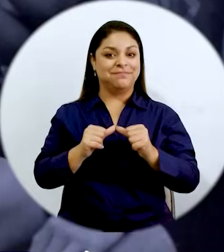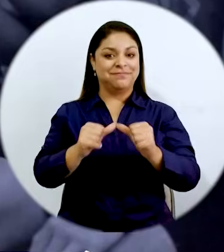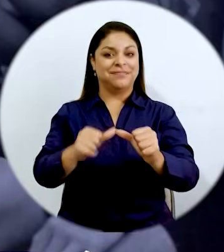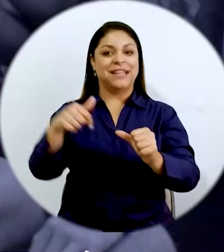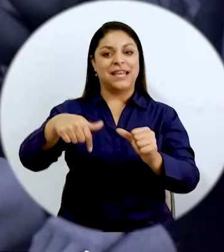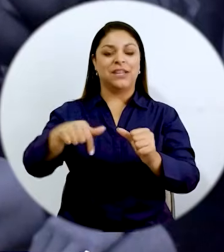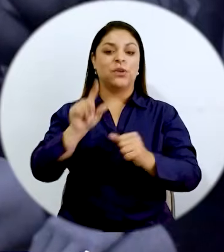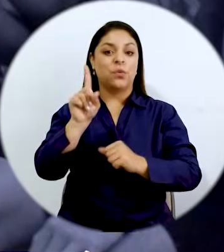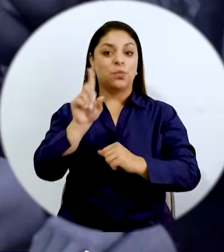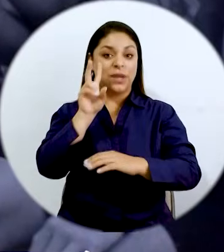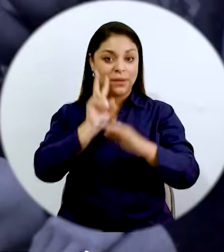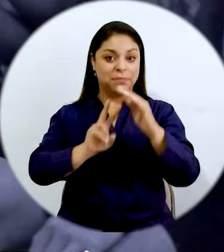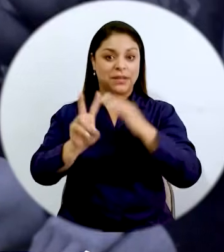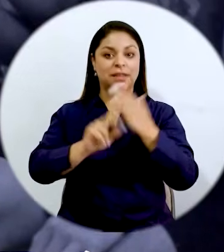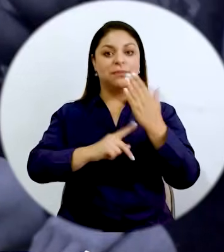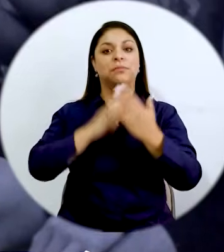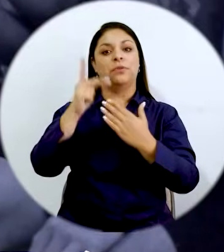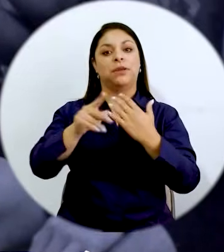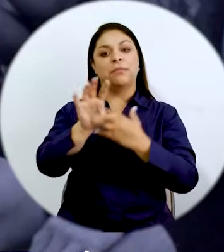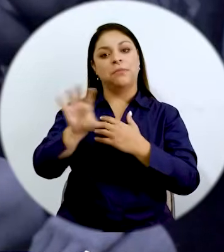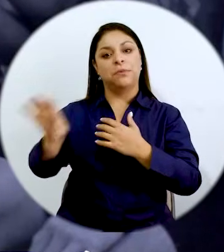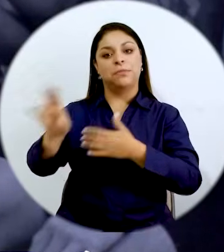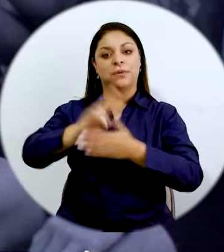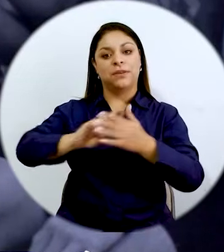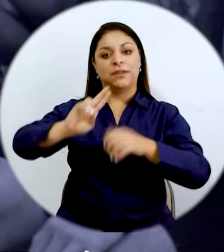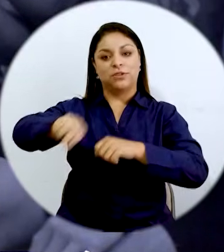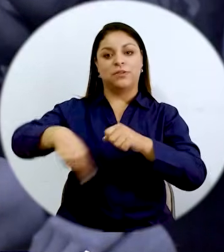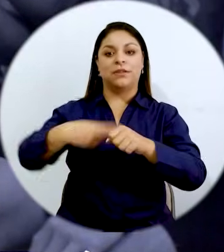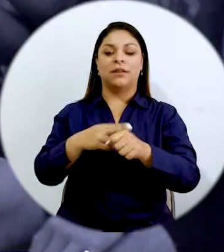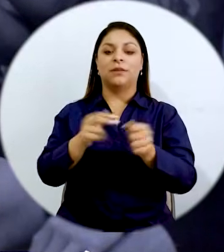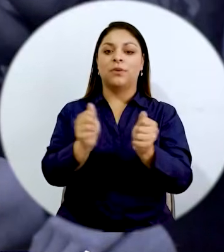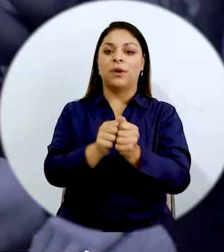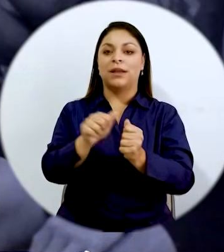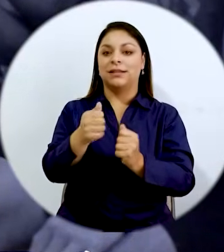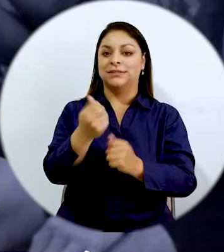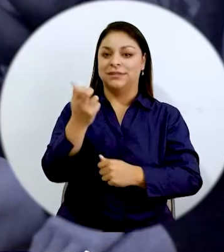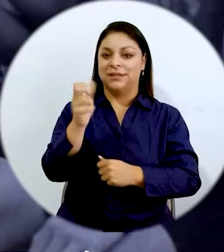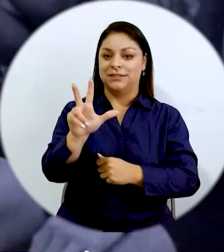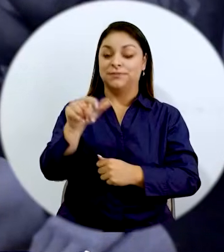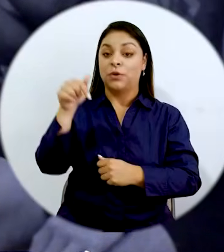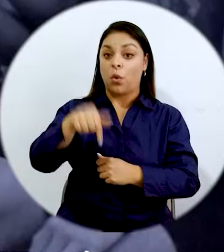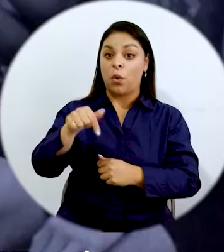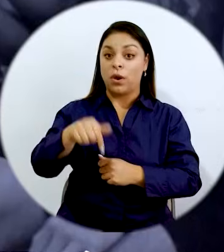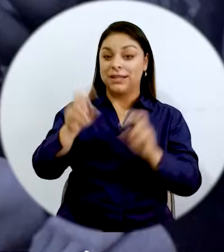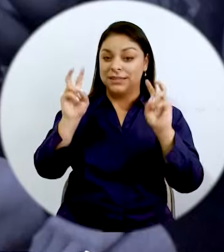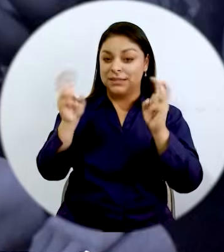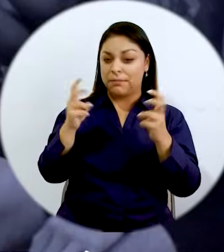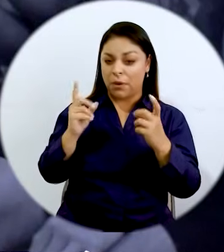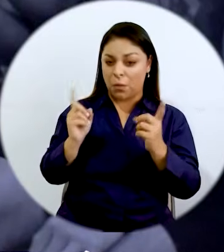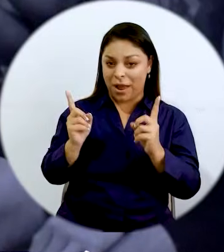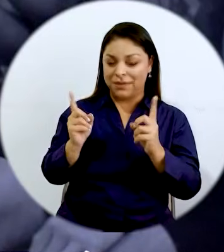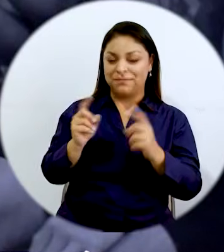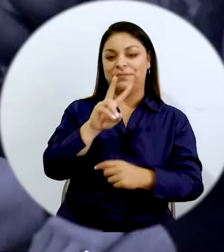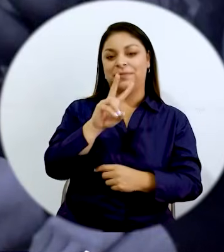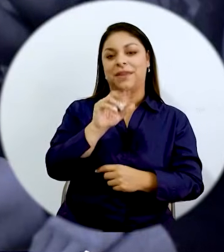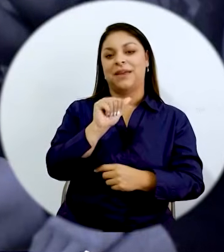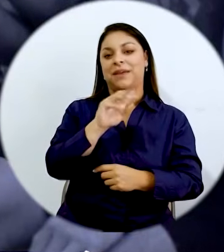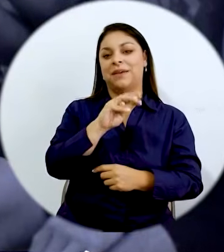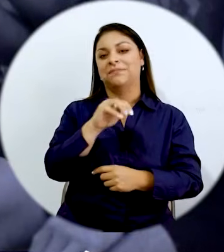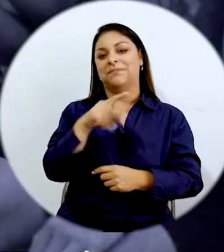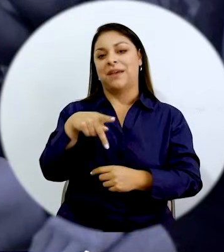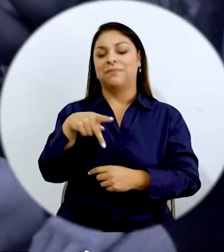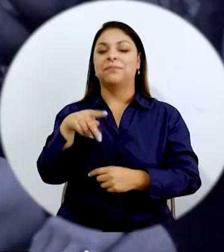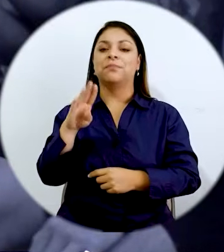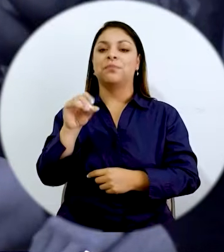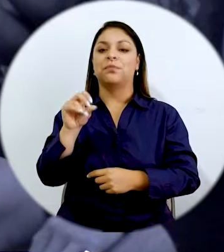Regresa usted a Una Mirada, del programa de la Universidad Nacional y de SINAC S.A. Hoy con el tema BAM Bovino, un software que ha